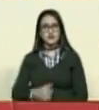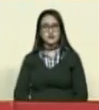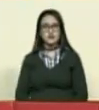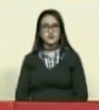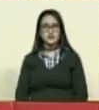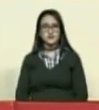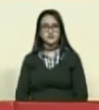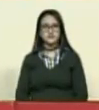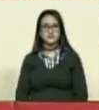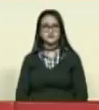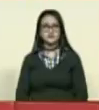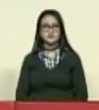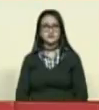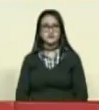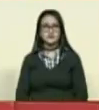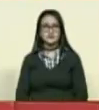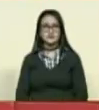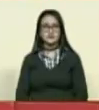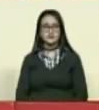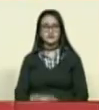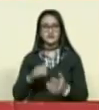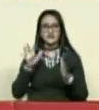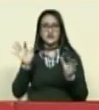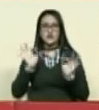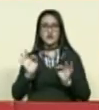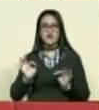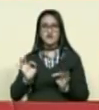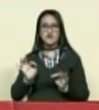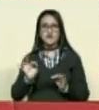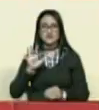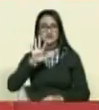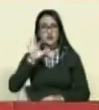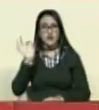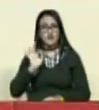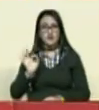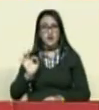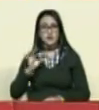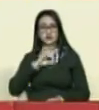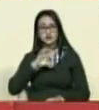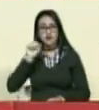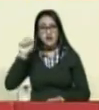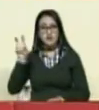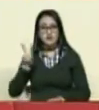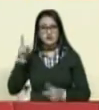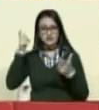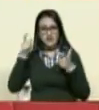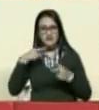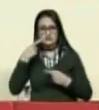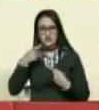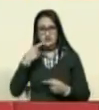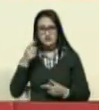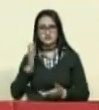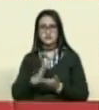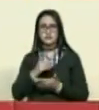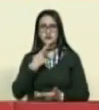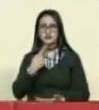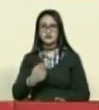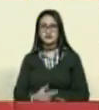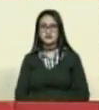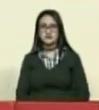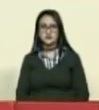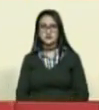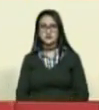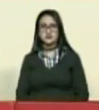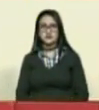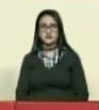ayer, las 5 dimensiones que el comandante Chávez hablaba del socialismo venezolano. Ahí está Jorge, las